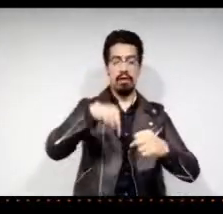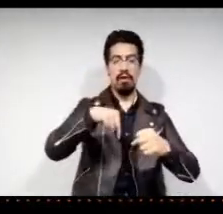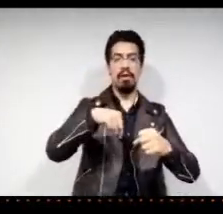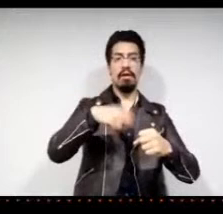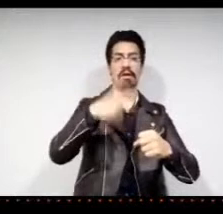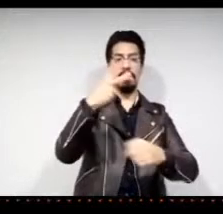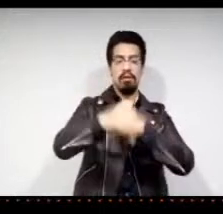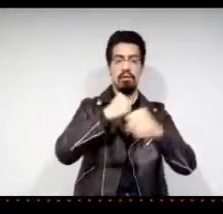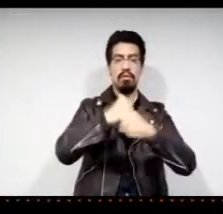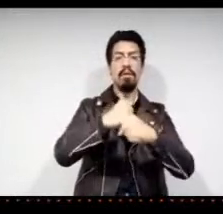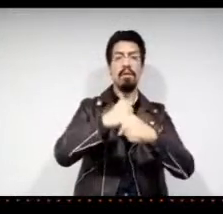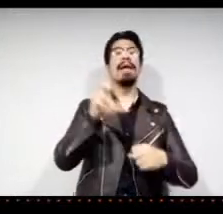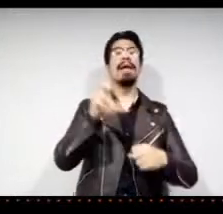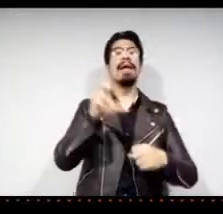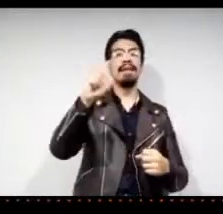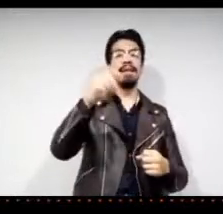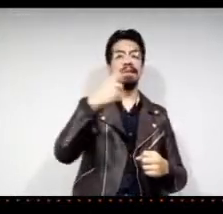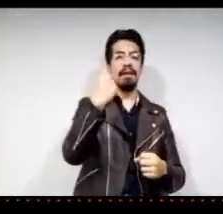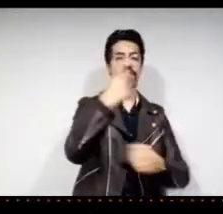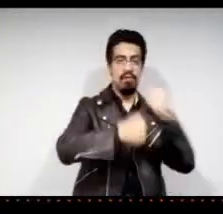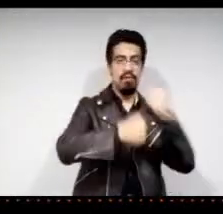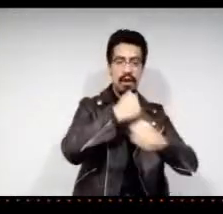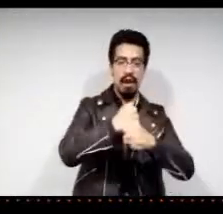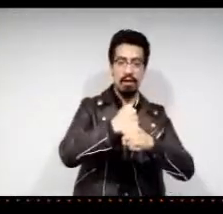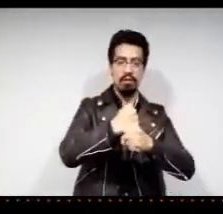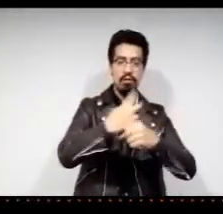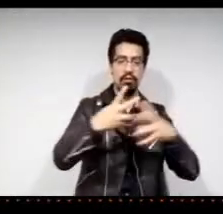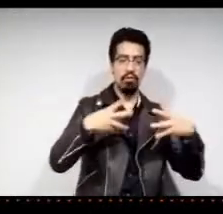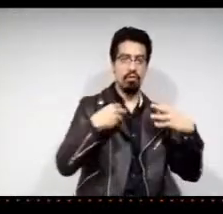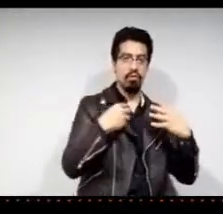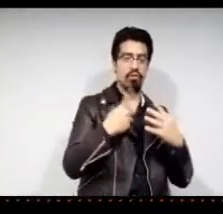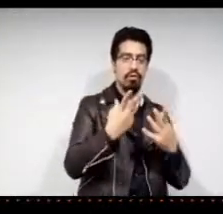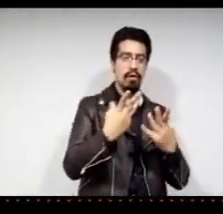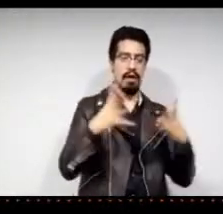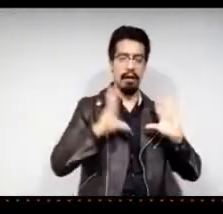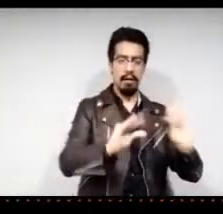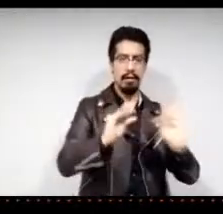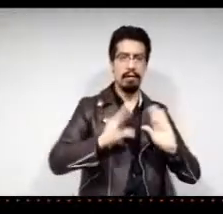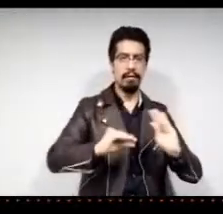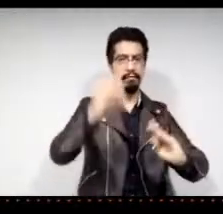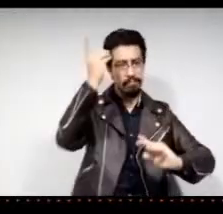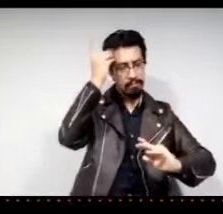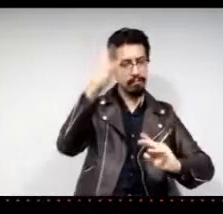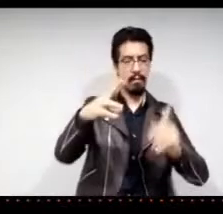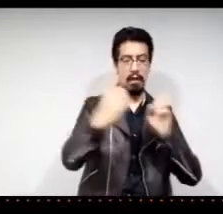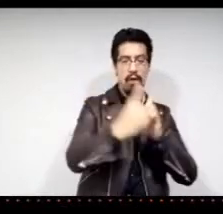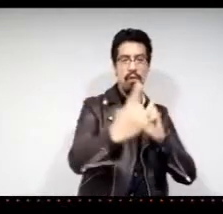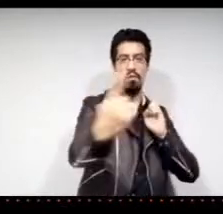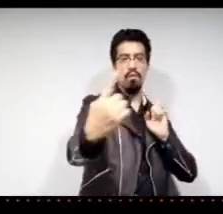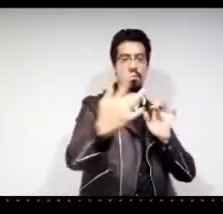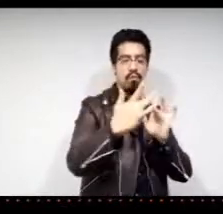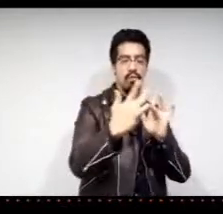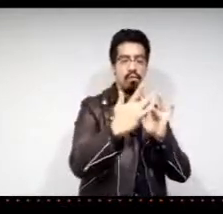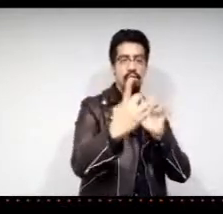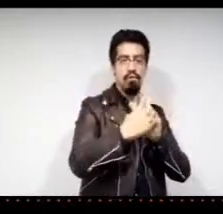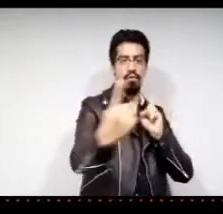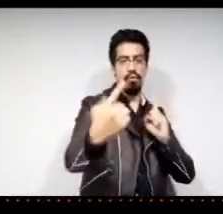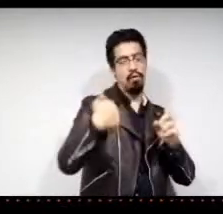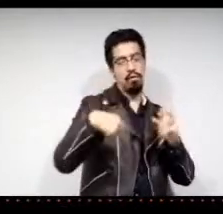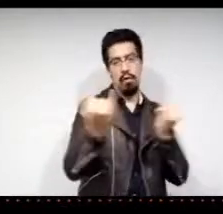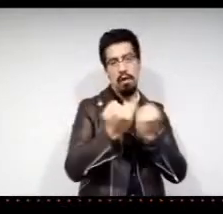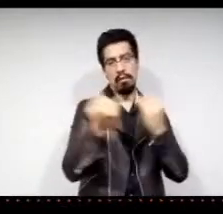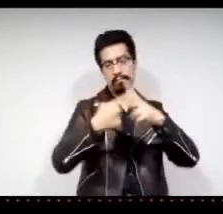años ofreciendo posgrados completamente a distancia desde hace mucho tiempo. Fue así como comenzamos. Y también